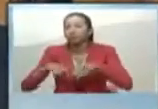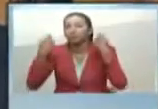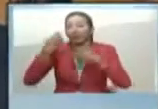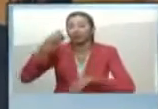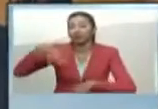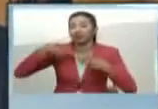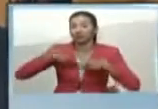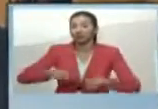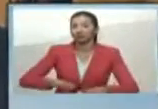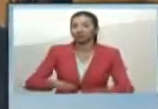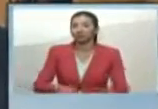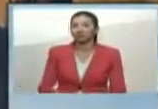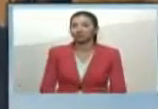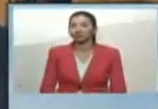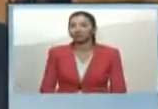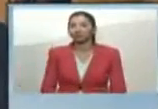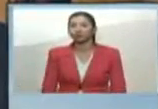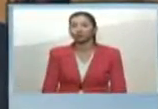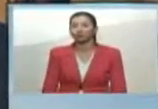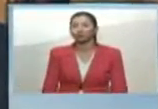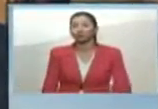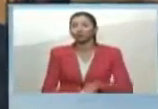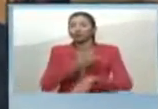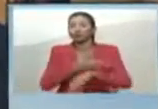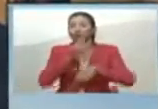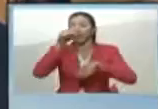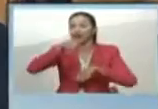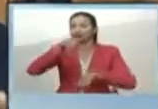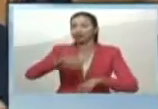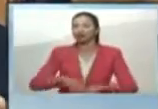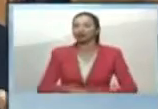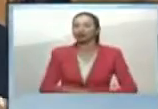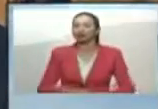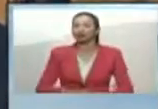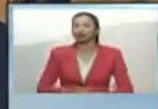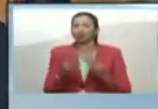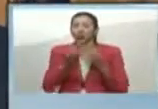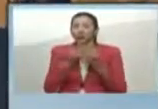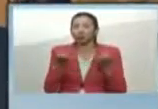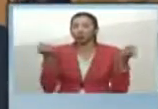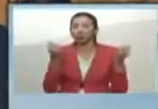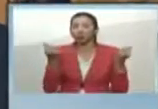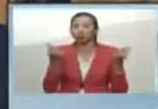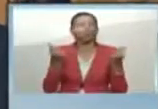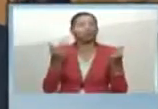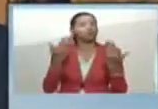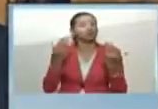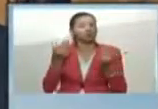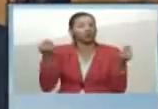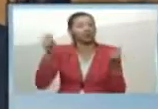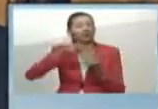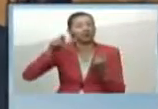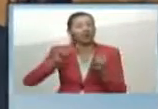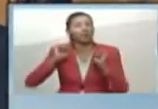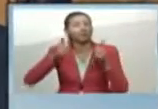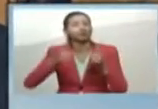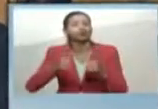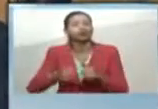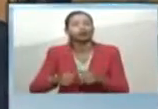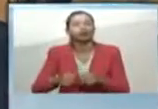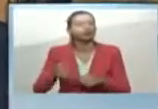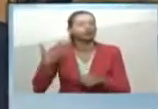el Cono Sur, mucho antes que en el Cono Sur. La figura de la desaparición forzada nació en la época de Raúl